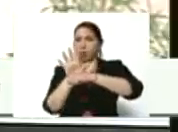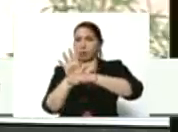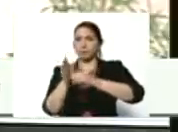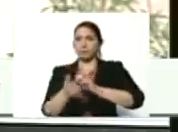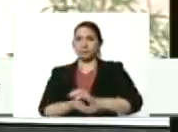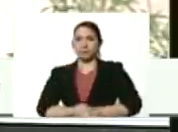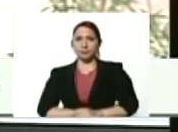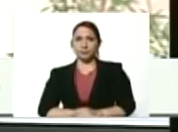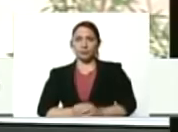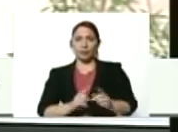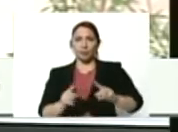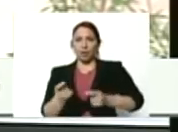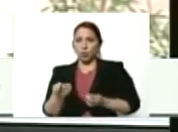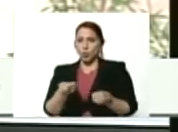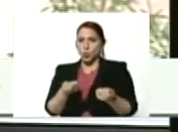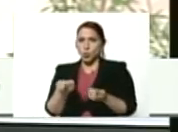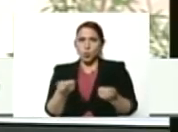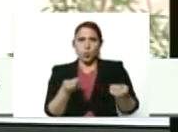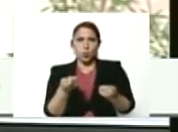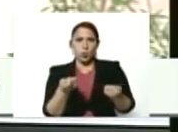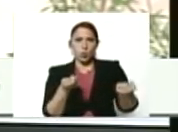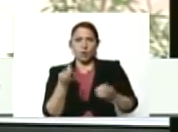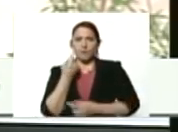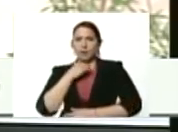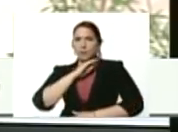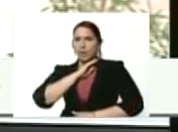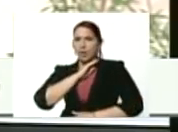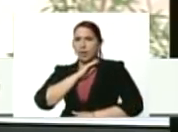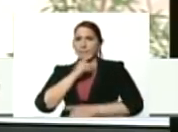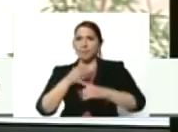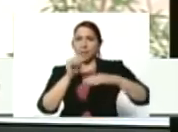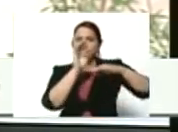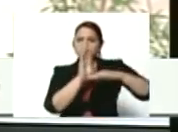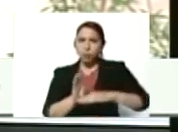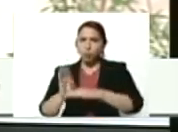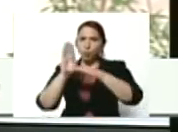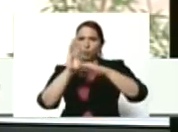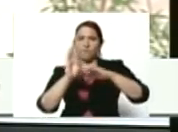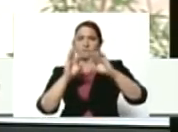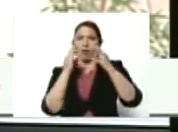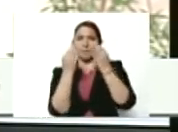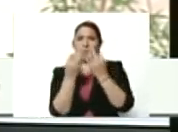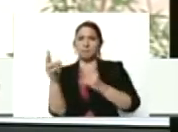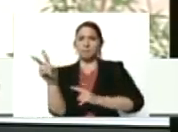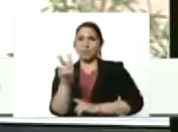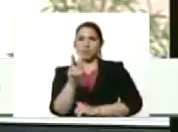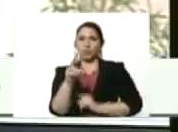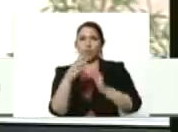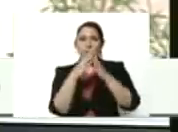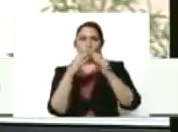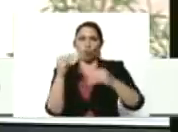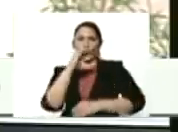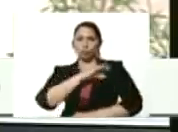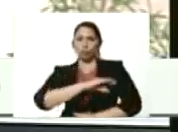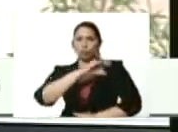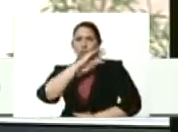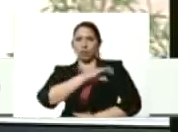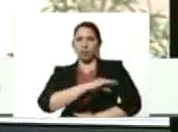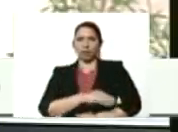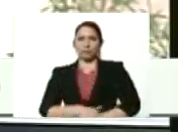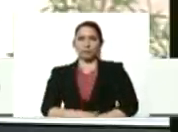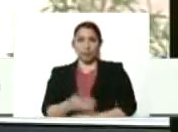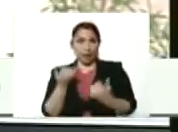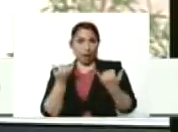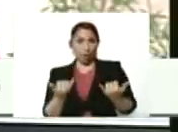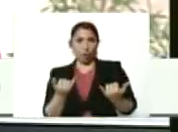para controlarla, para proteger a la familia venezolana, a toda la sociedad. Ahora, eso no